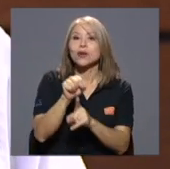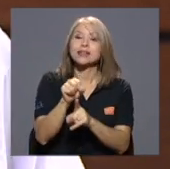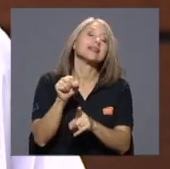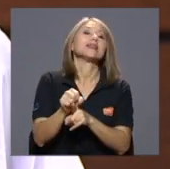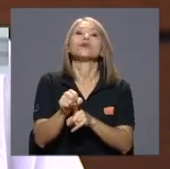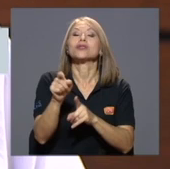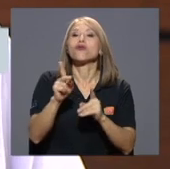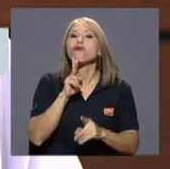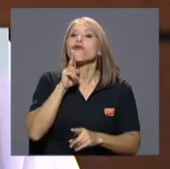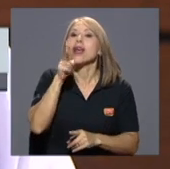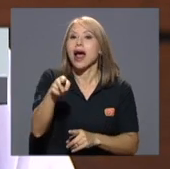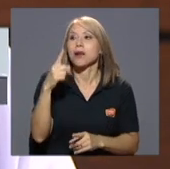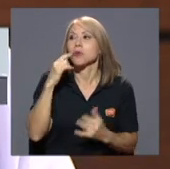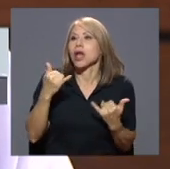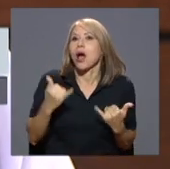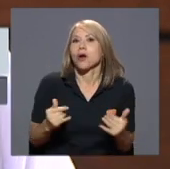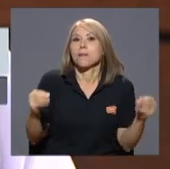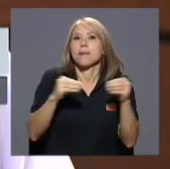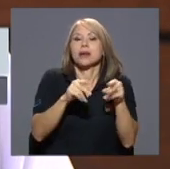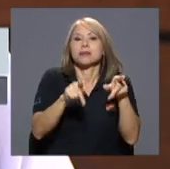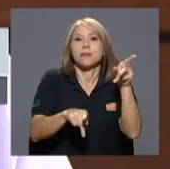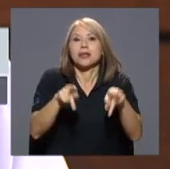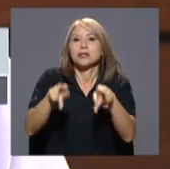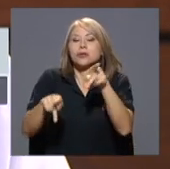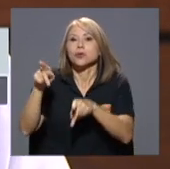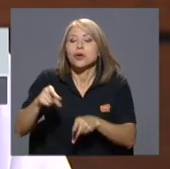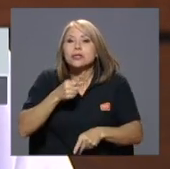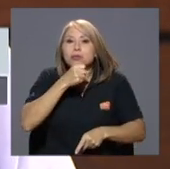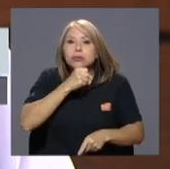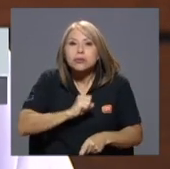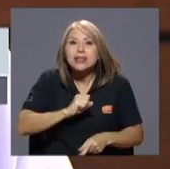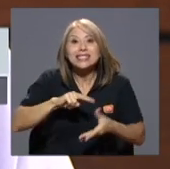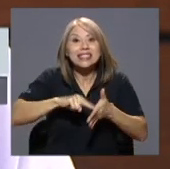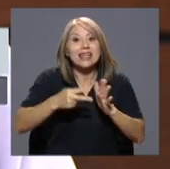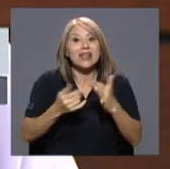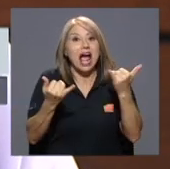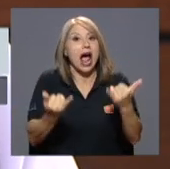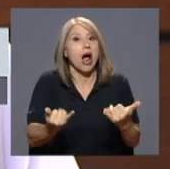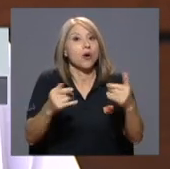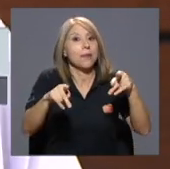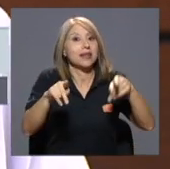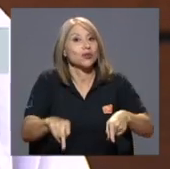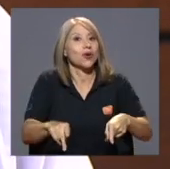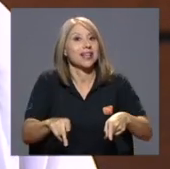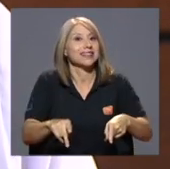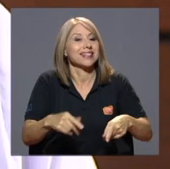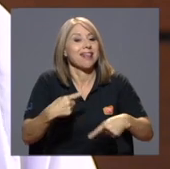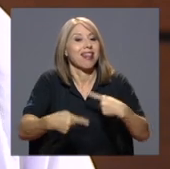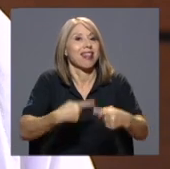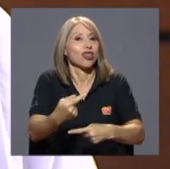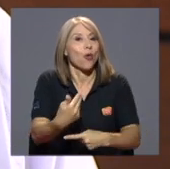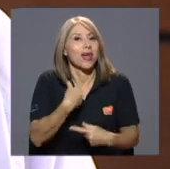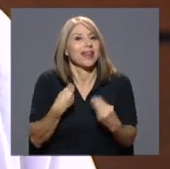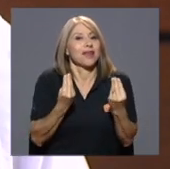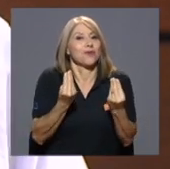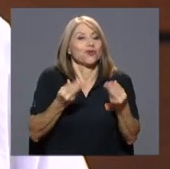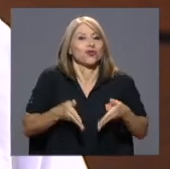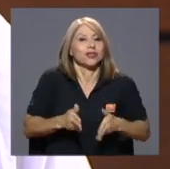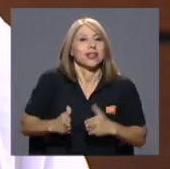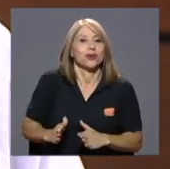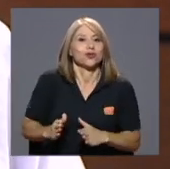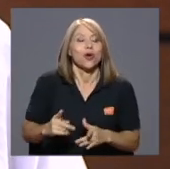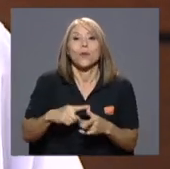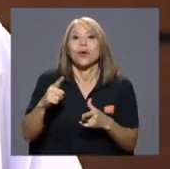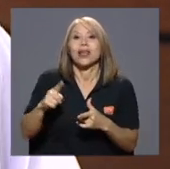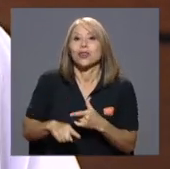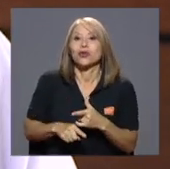vejez, significa que ahora tal vez esa mayor ya no va a tener la cantidad de hijos que tenía, porque según el presupuesto de hijos que usted me comenta ahora, yo le debo 4,